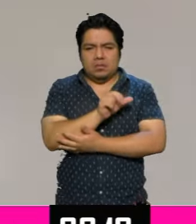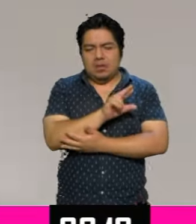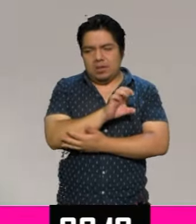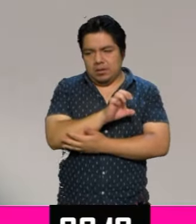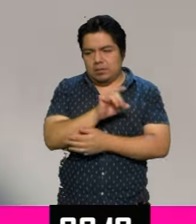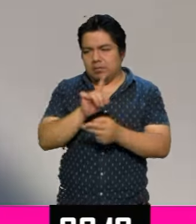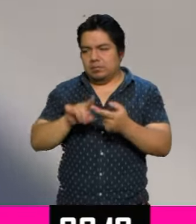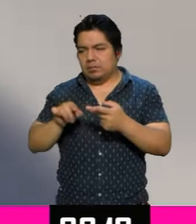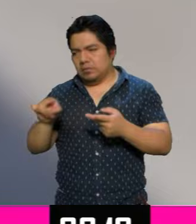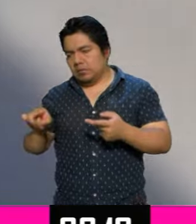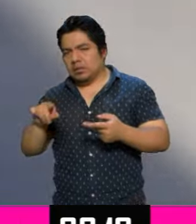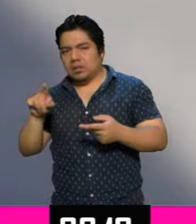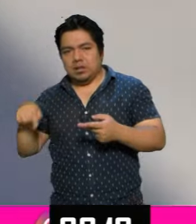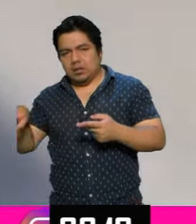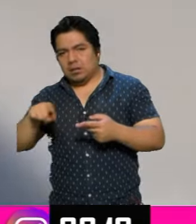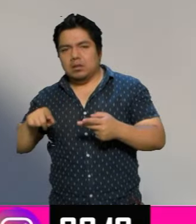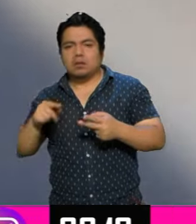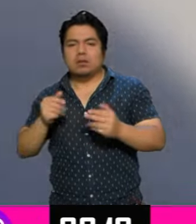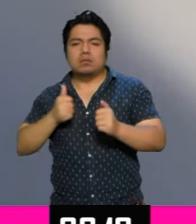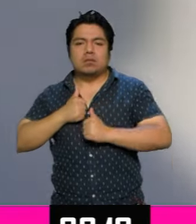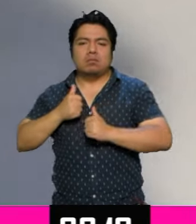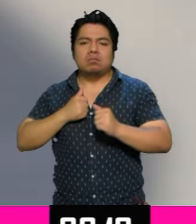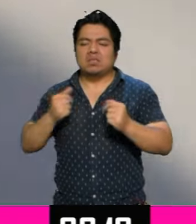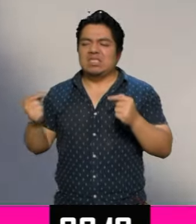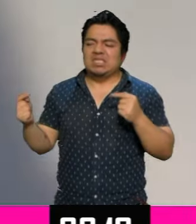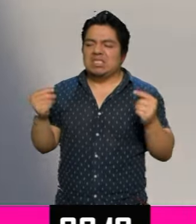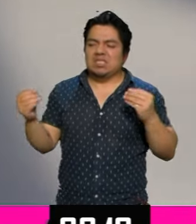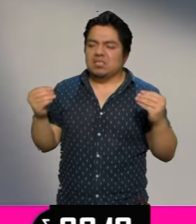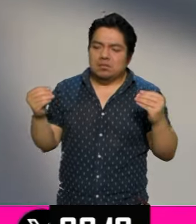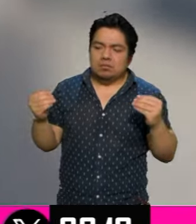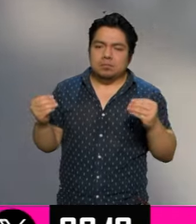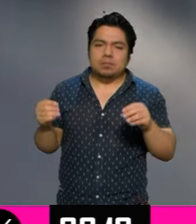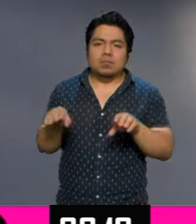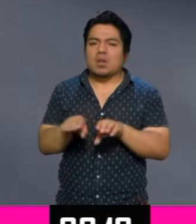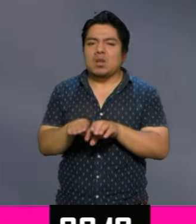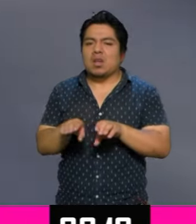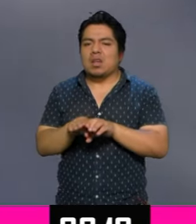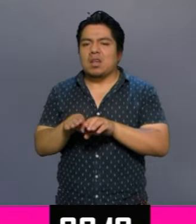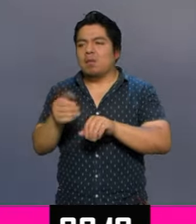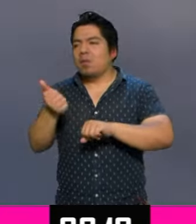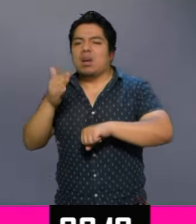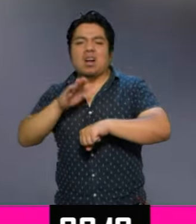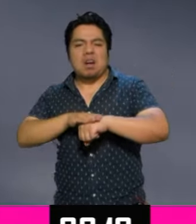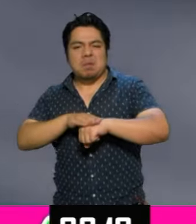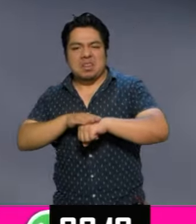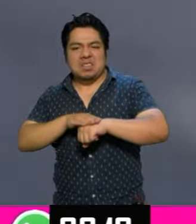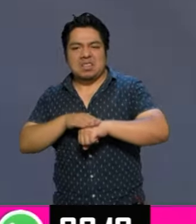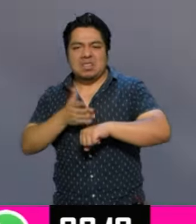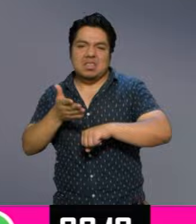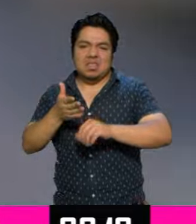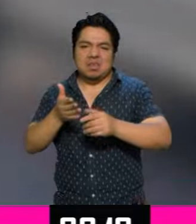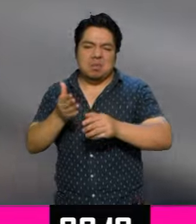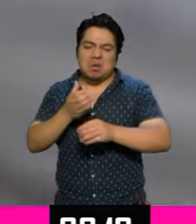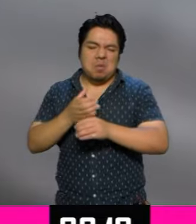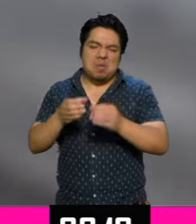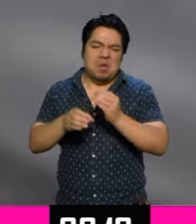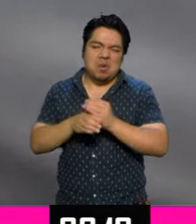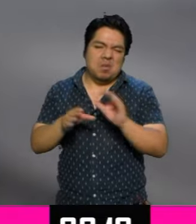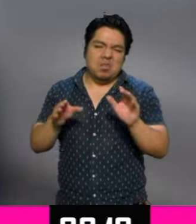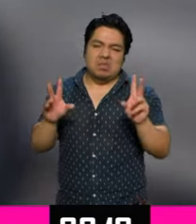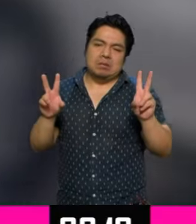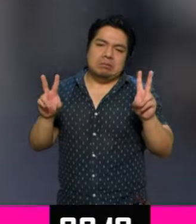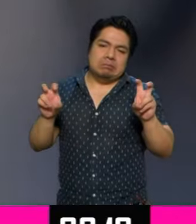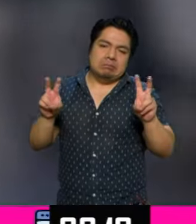o discutieron Arce y los militares eran más bien de tipo administrativo, fue convirtiendo en